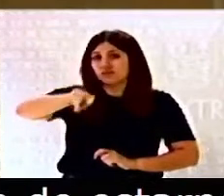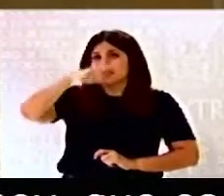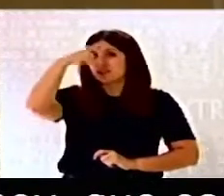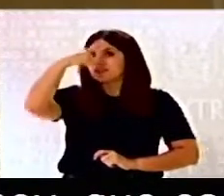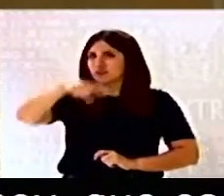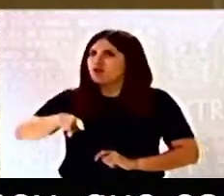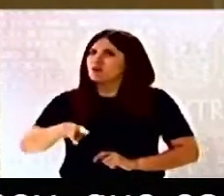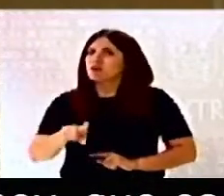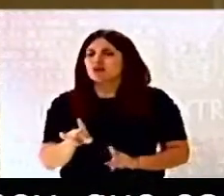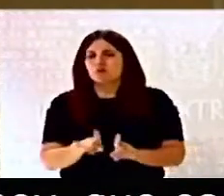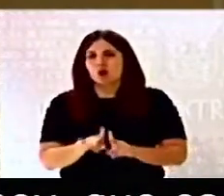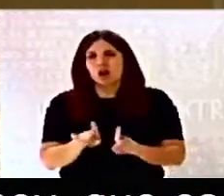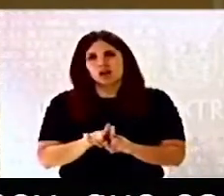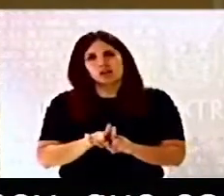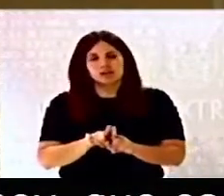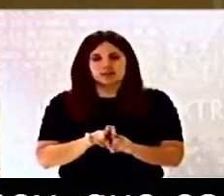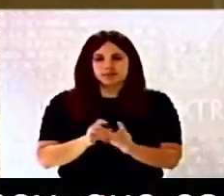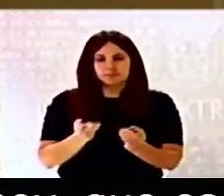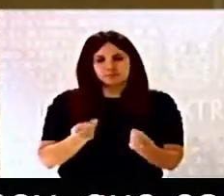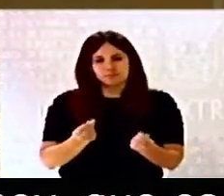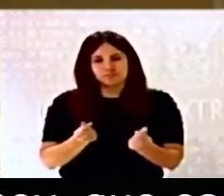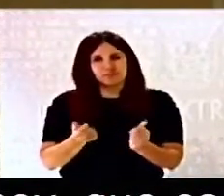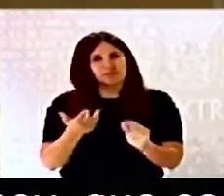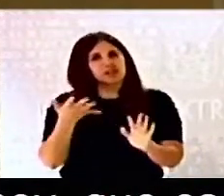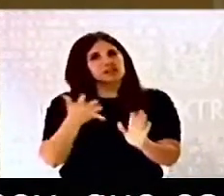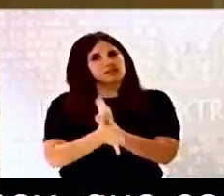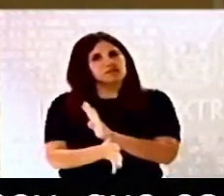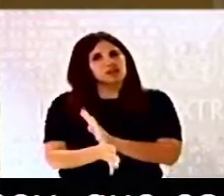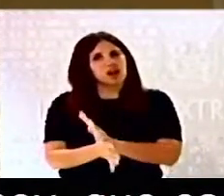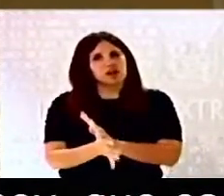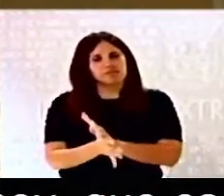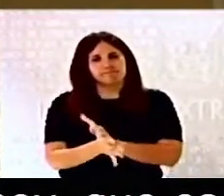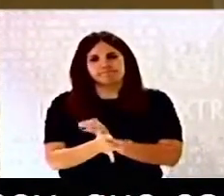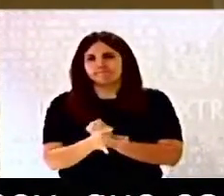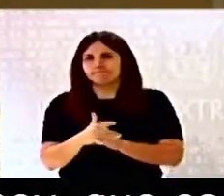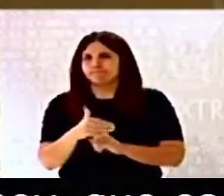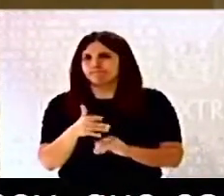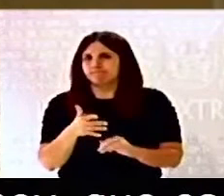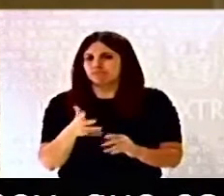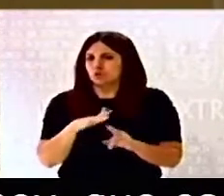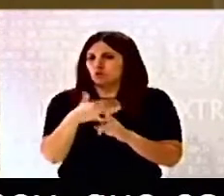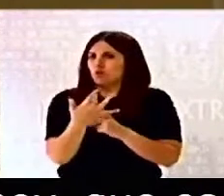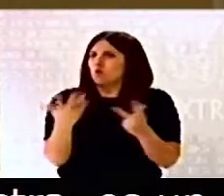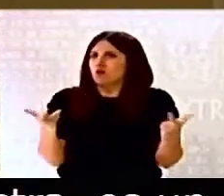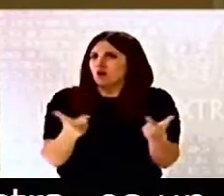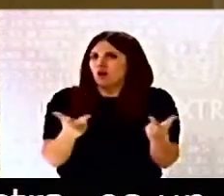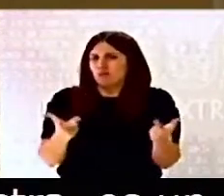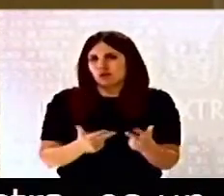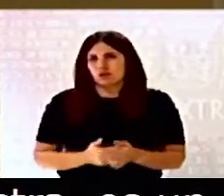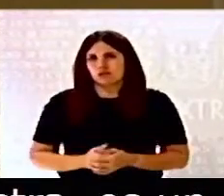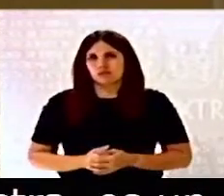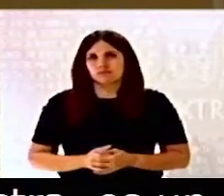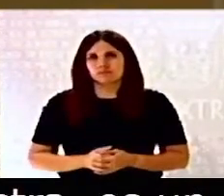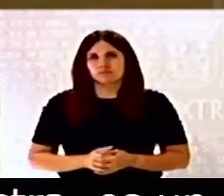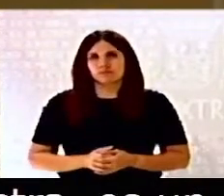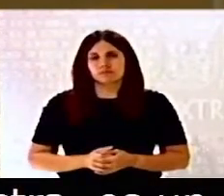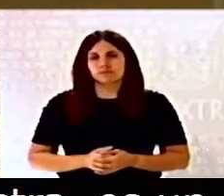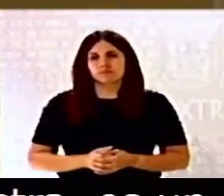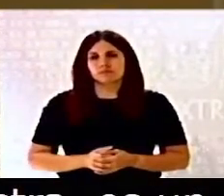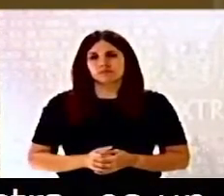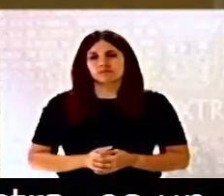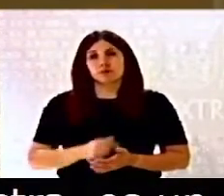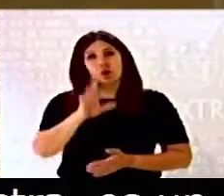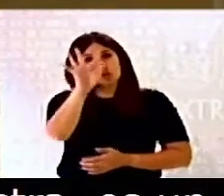que muestran, es un indicador de la gravedad de la situación, ¿no? Se han producido